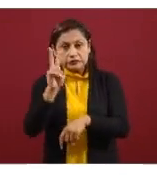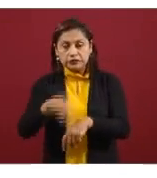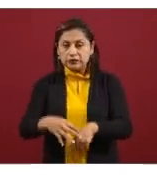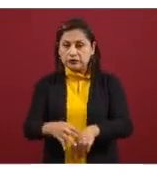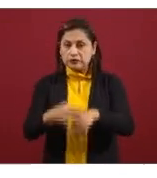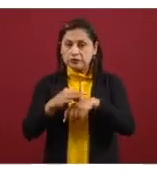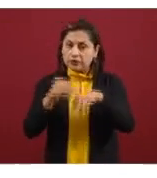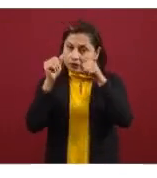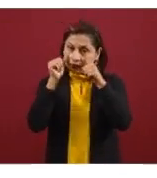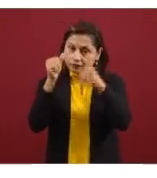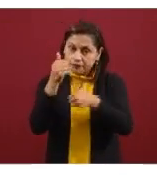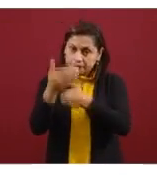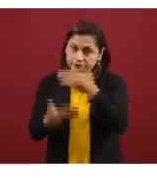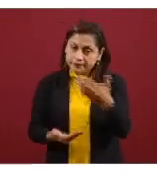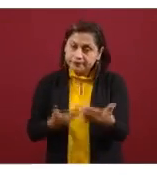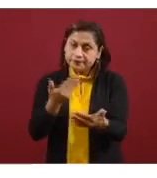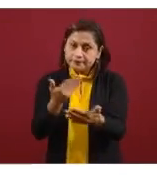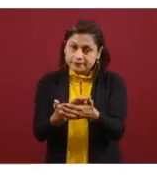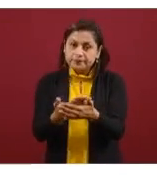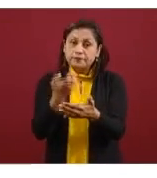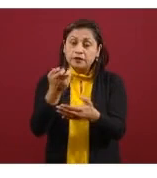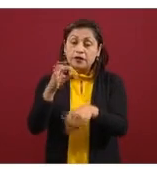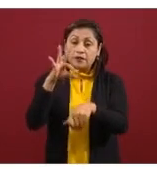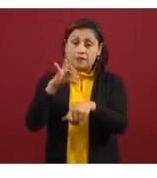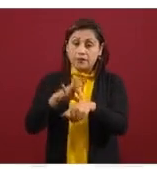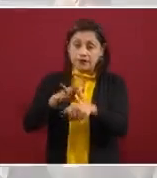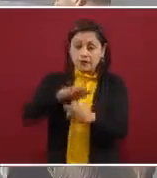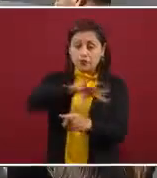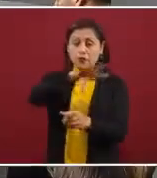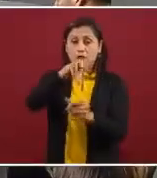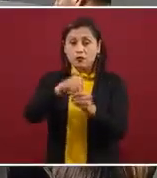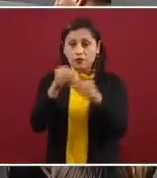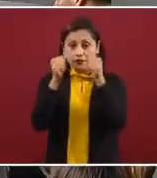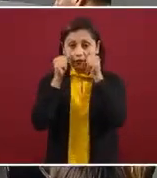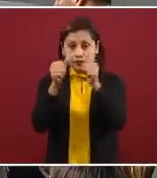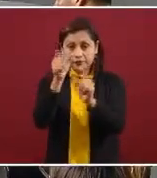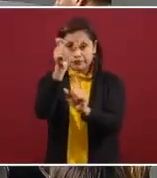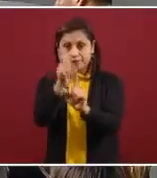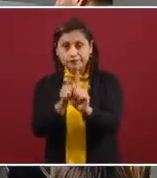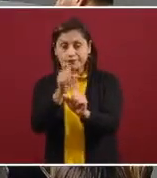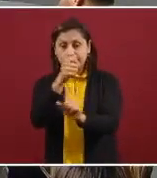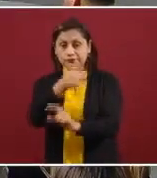garantizar una atención médica integral. La siguiente.